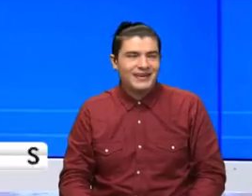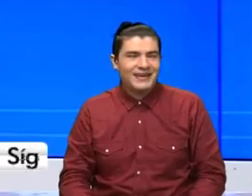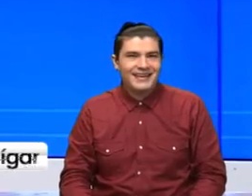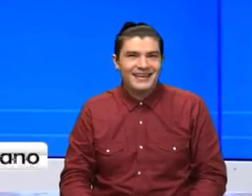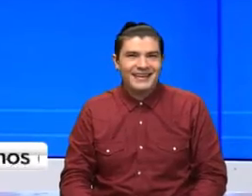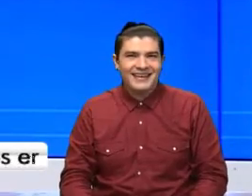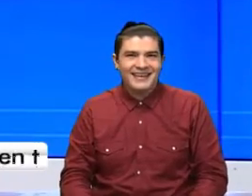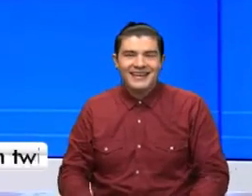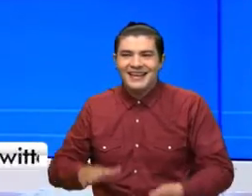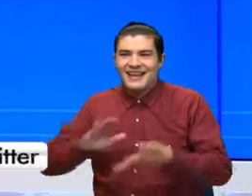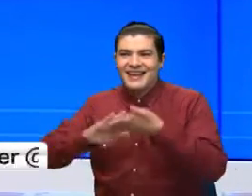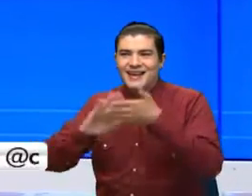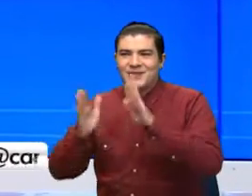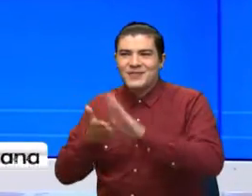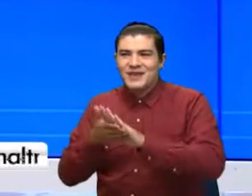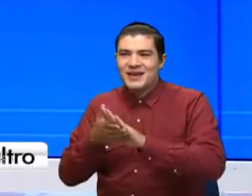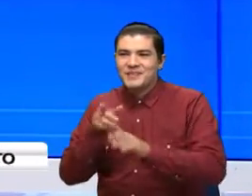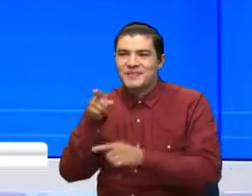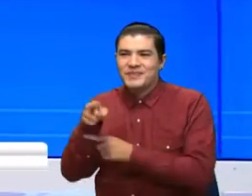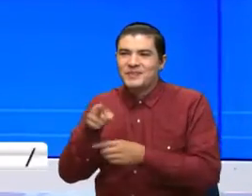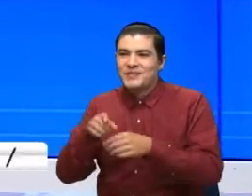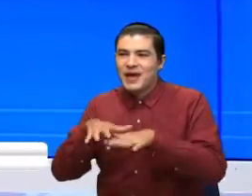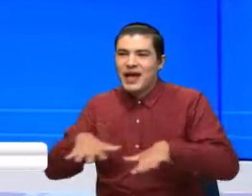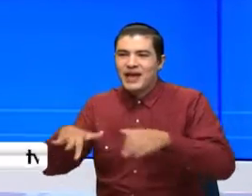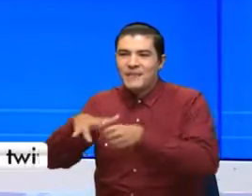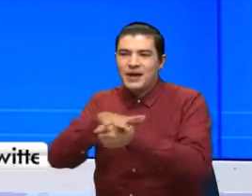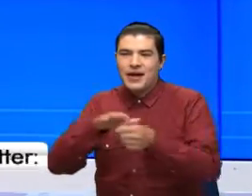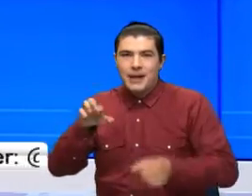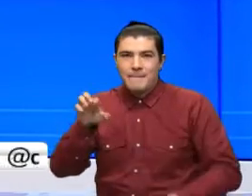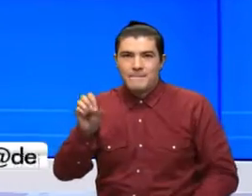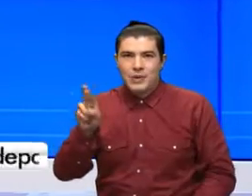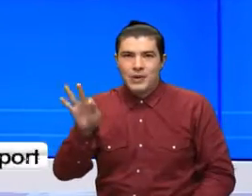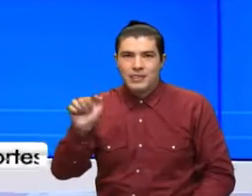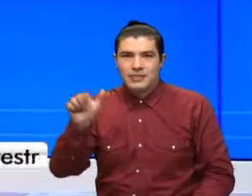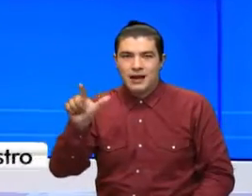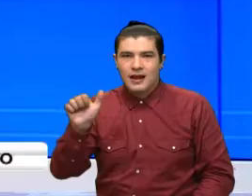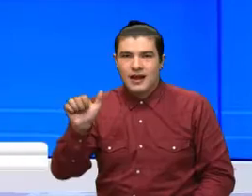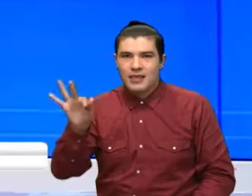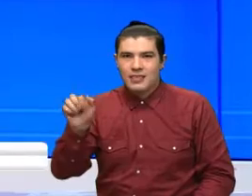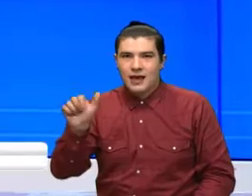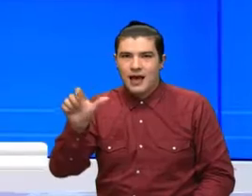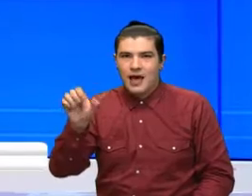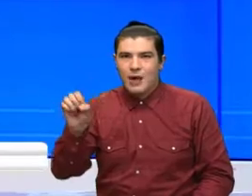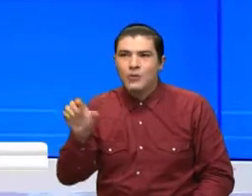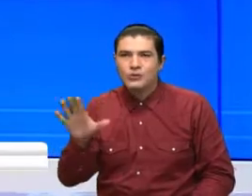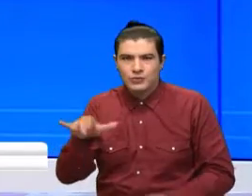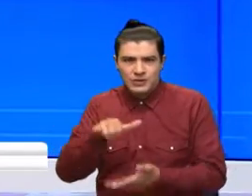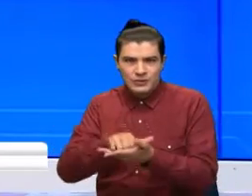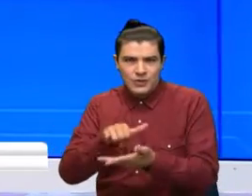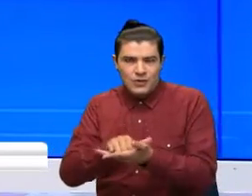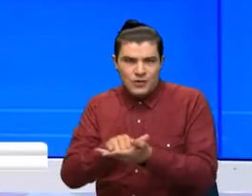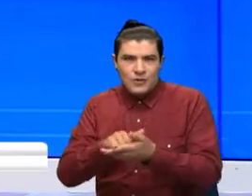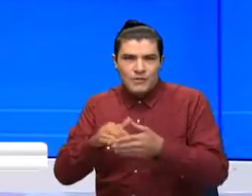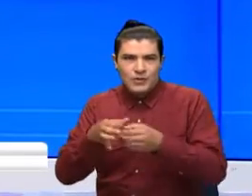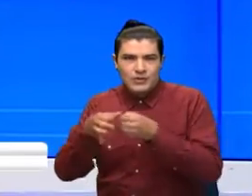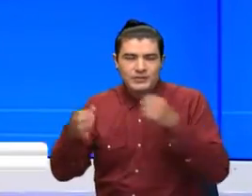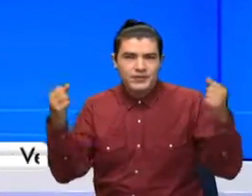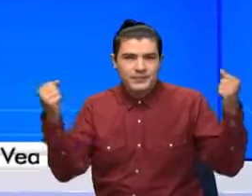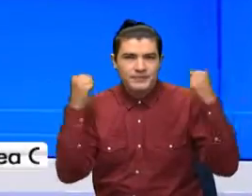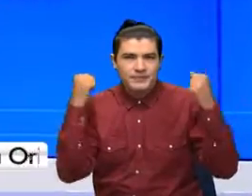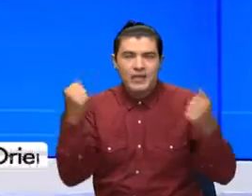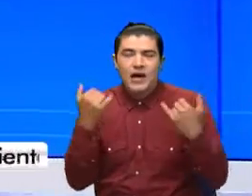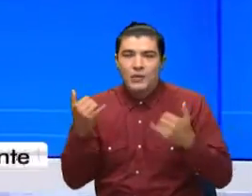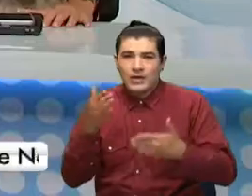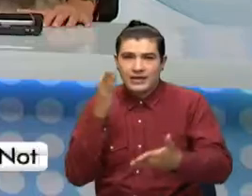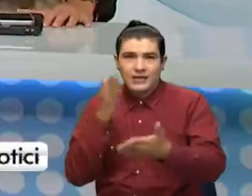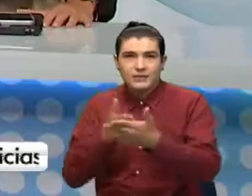o bien habitante desde el portal del tal lado esto en el municipio de piedecuesta manifiestan inquietud por una quebrada que podría presentar un riesgo para